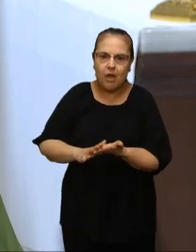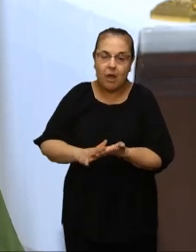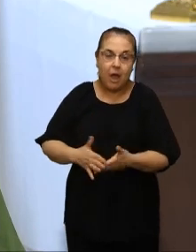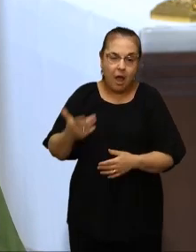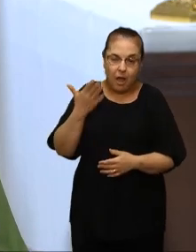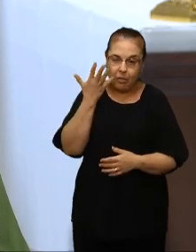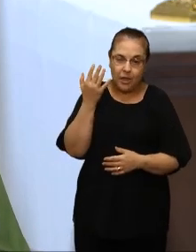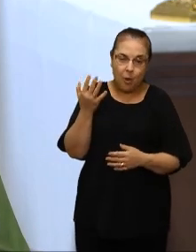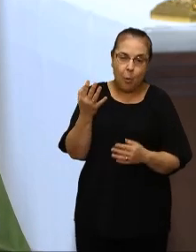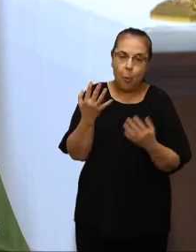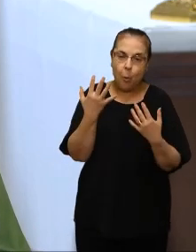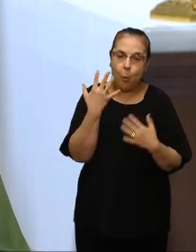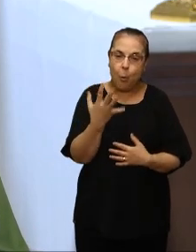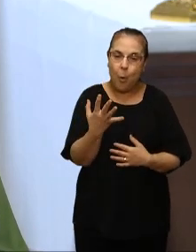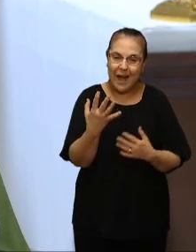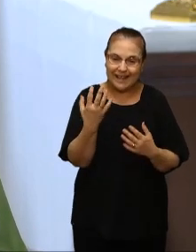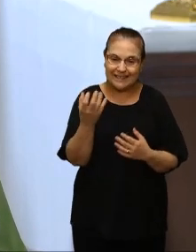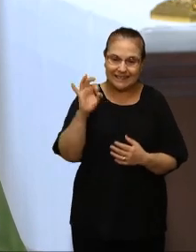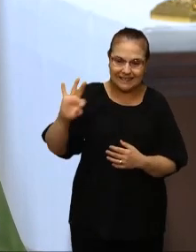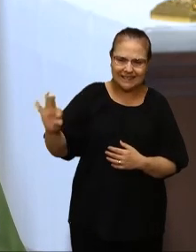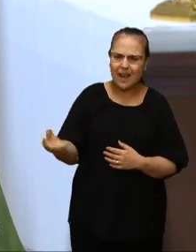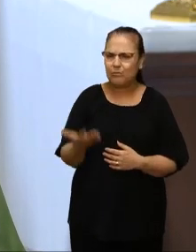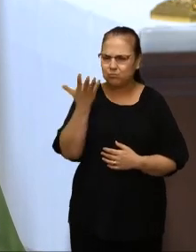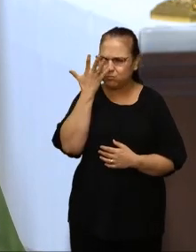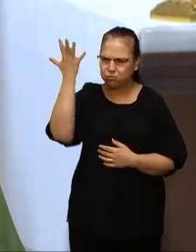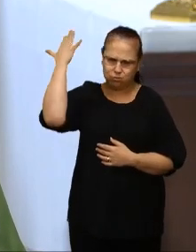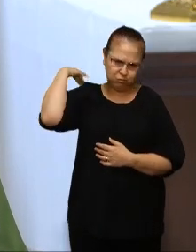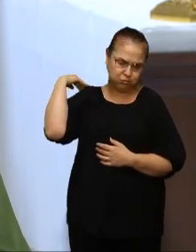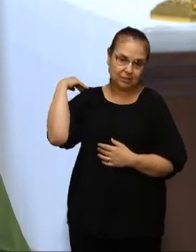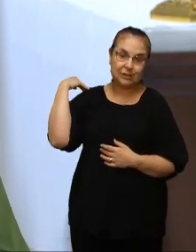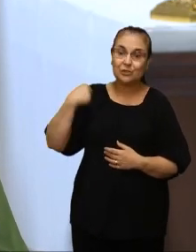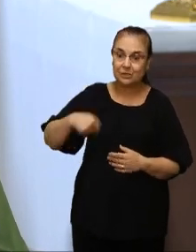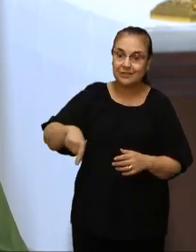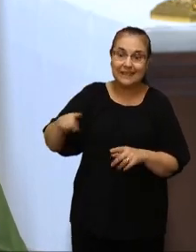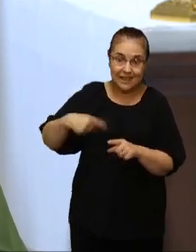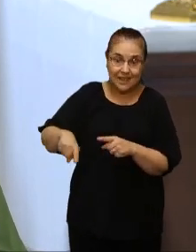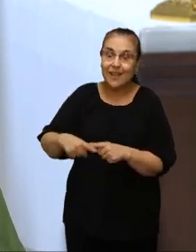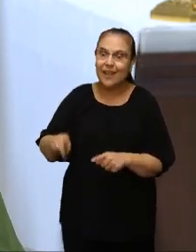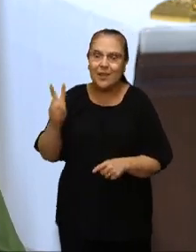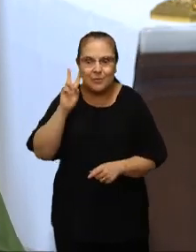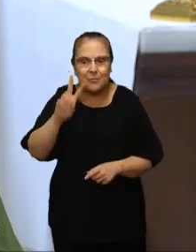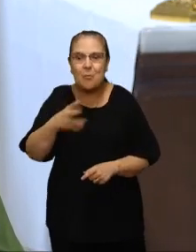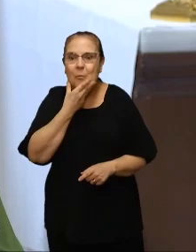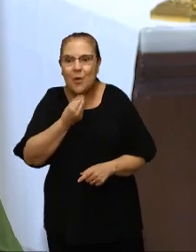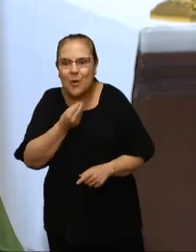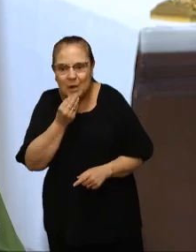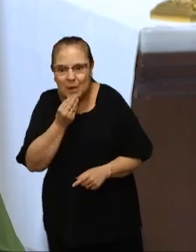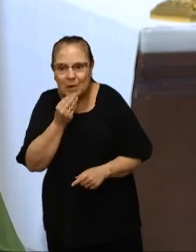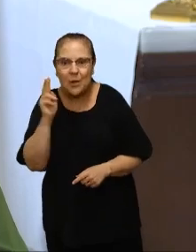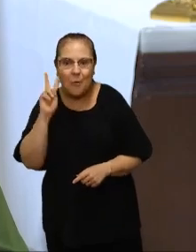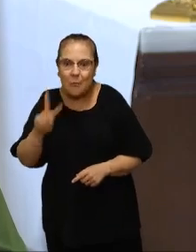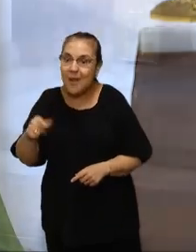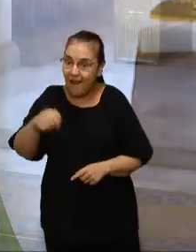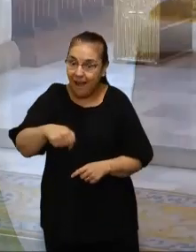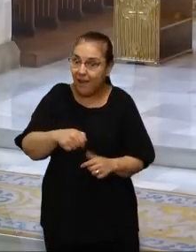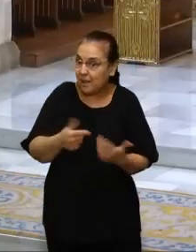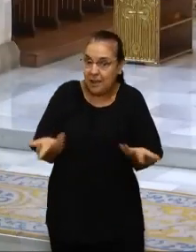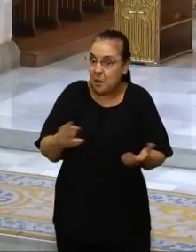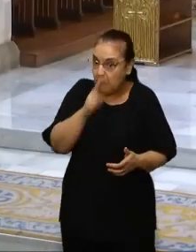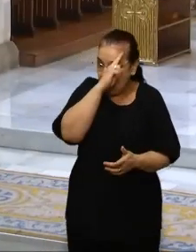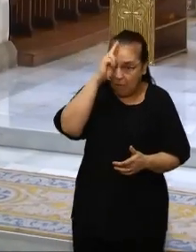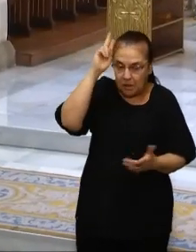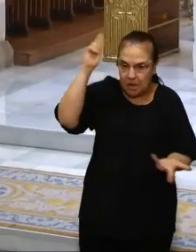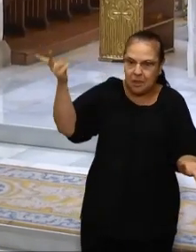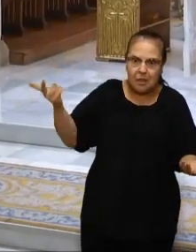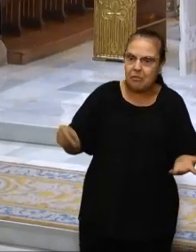de Bangassou, don Juan José Aguirre. Pero es también muy bonito ver cómo los cristianos de aquí, de Madrid, de Valencia, de